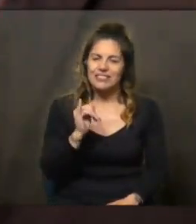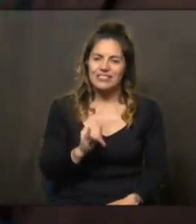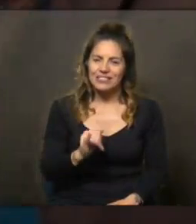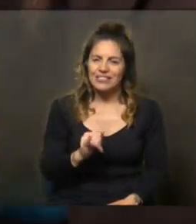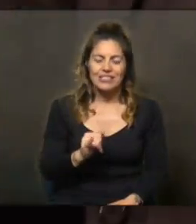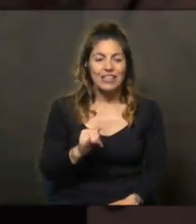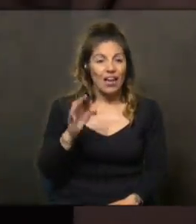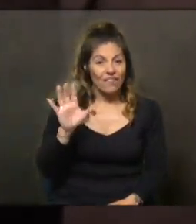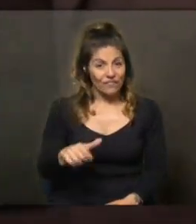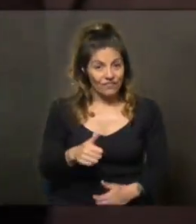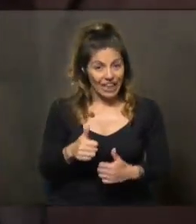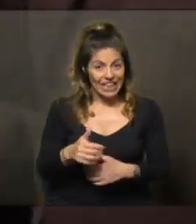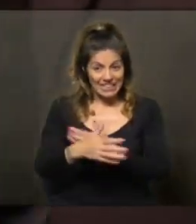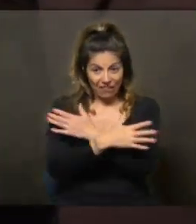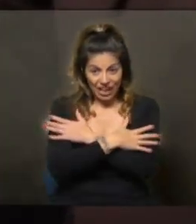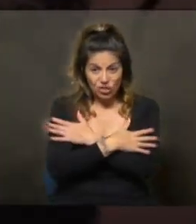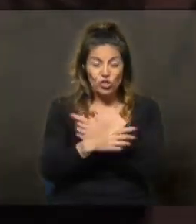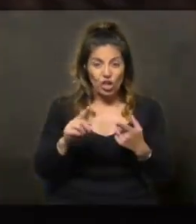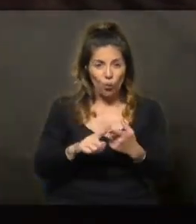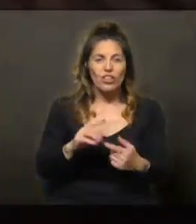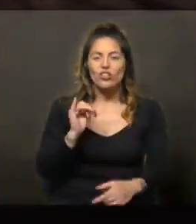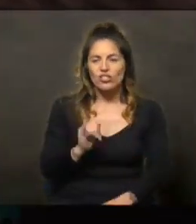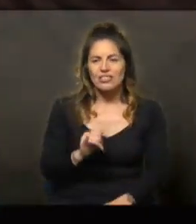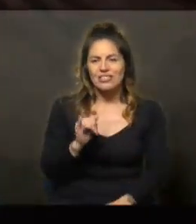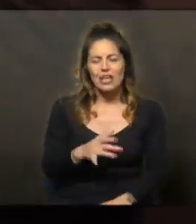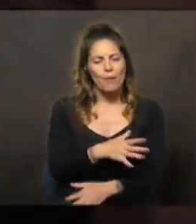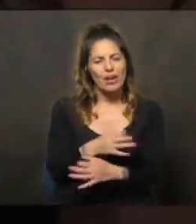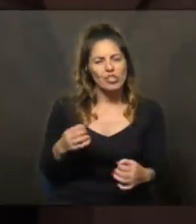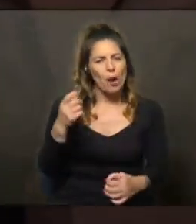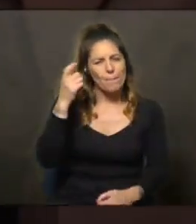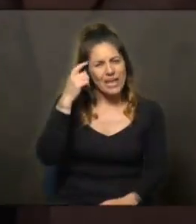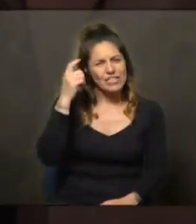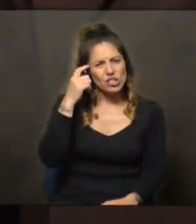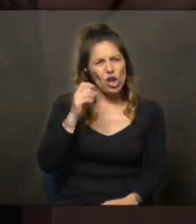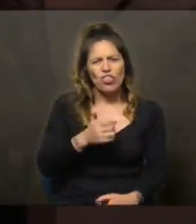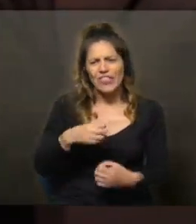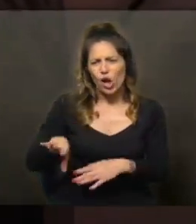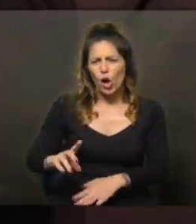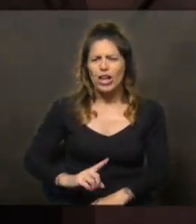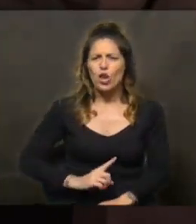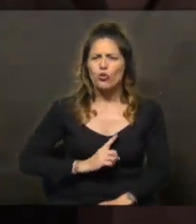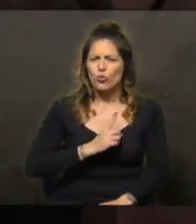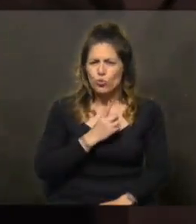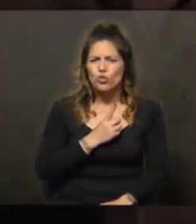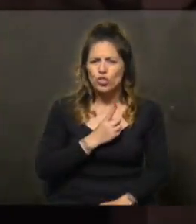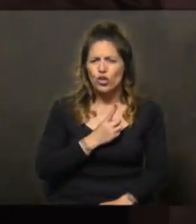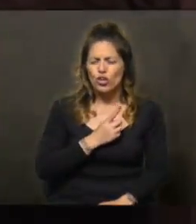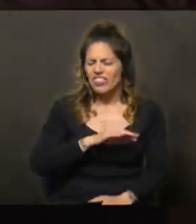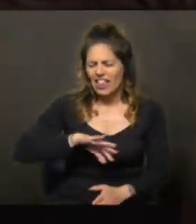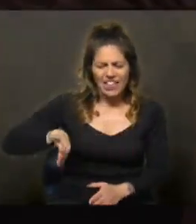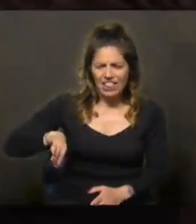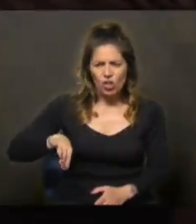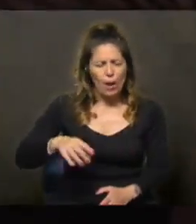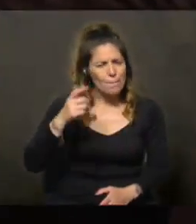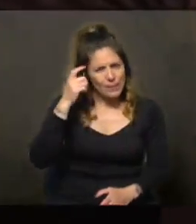lado abz ese acuerdo que hicieron maravilloso porque pensó dejó el orgullo digamos de lado